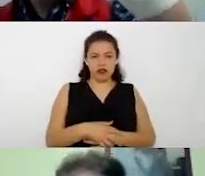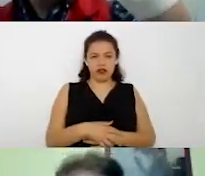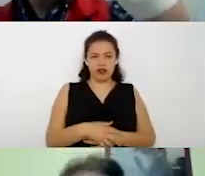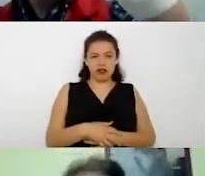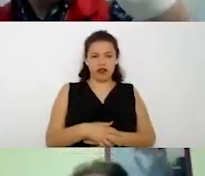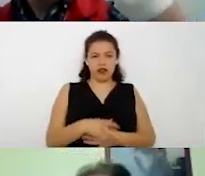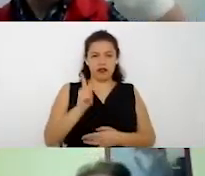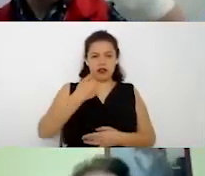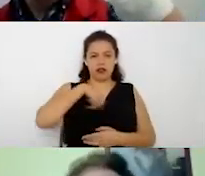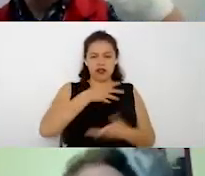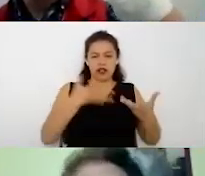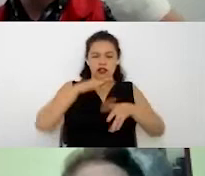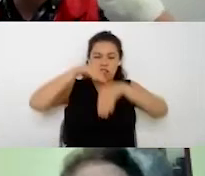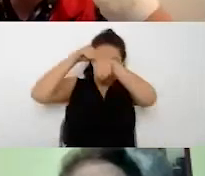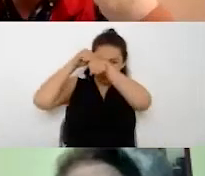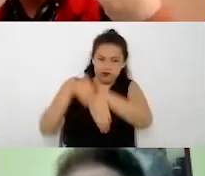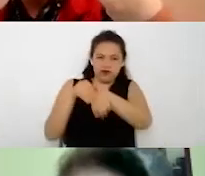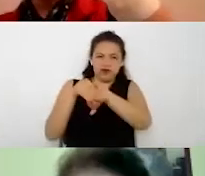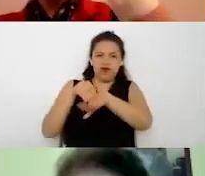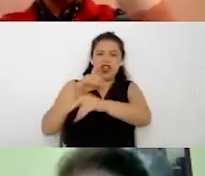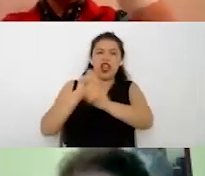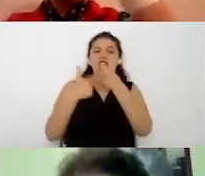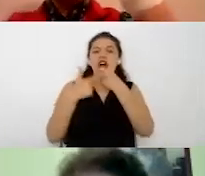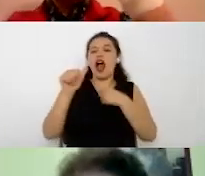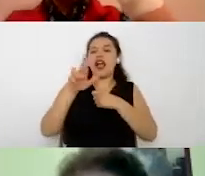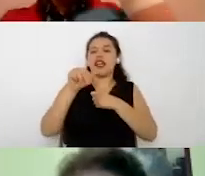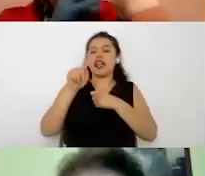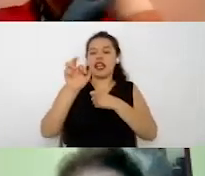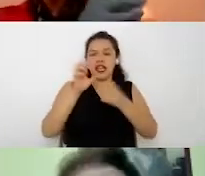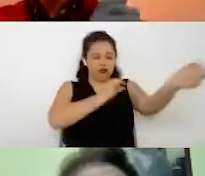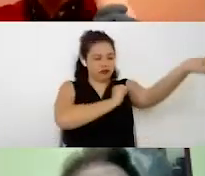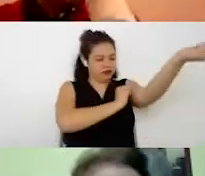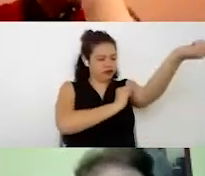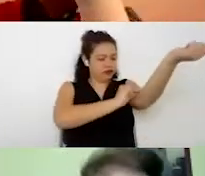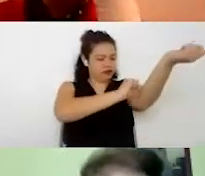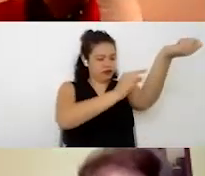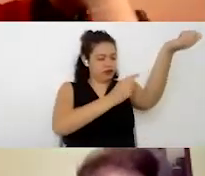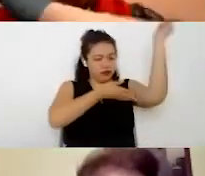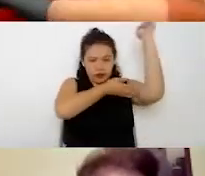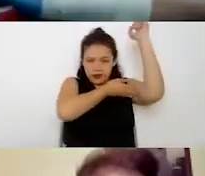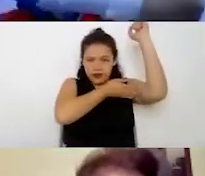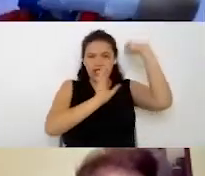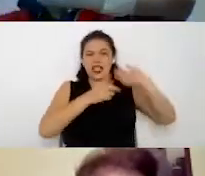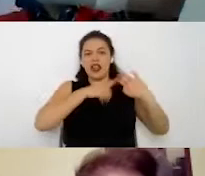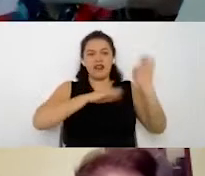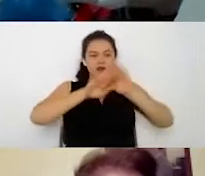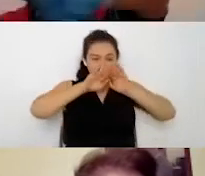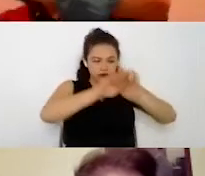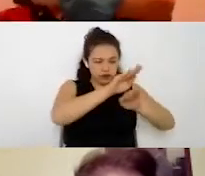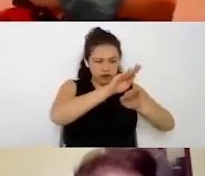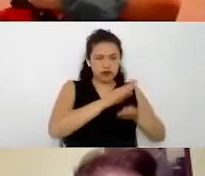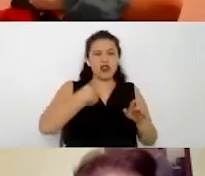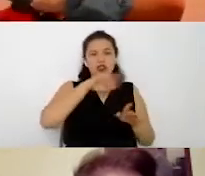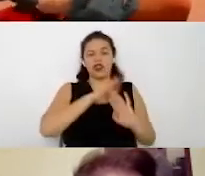tratando de presionar o hacer presión en una arteria, ¿de acuerdo? Y esto nos va a ayudar cuando ya hicimos nuestro vendaje,